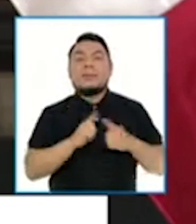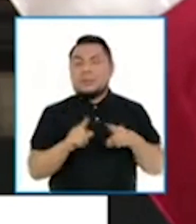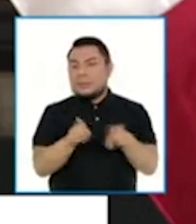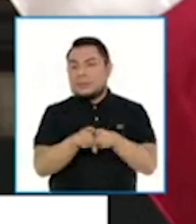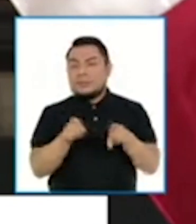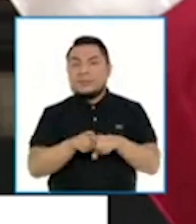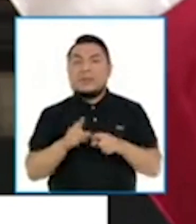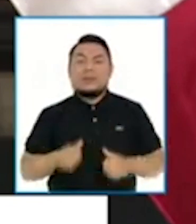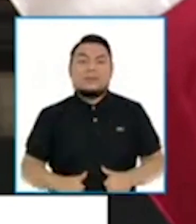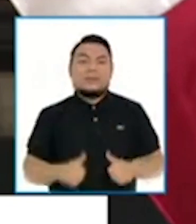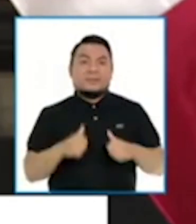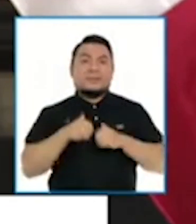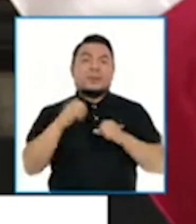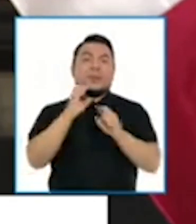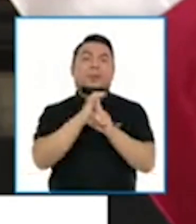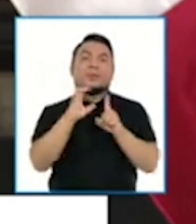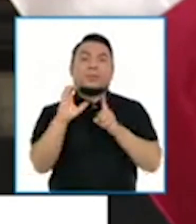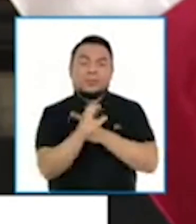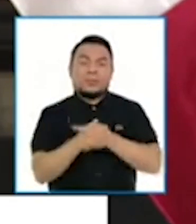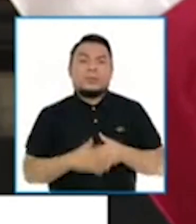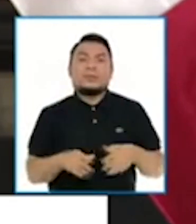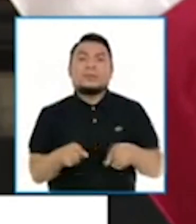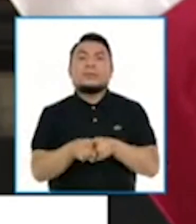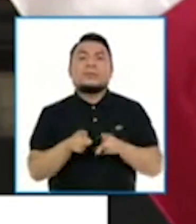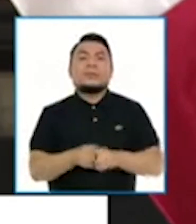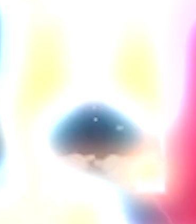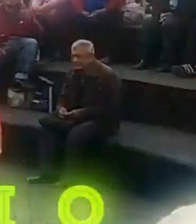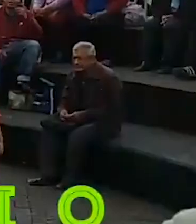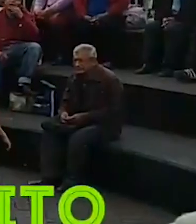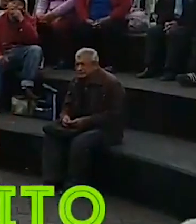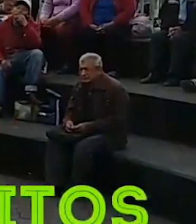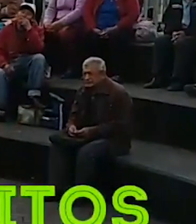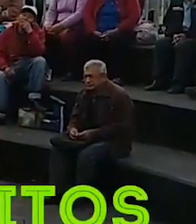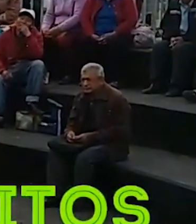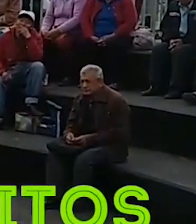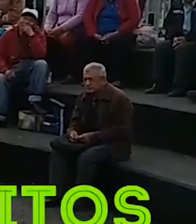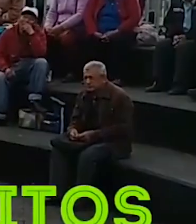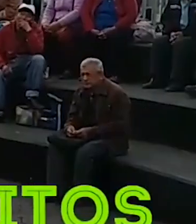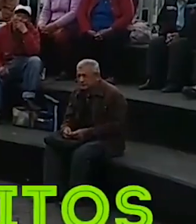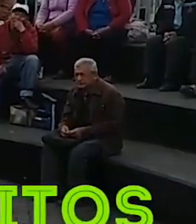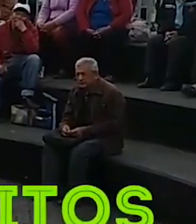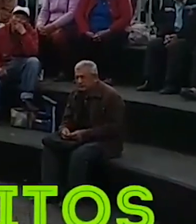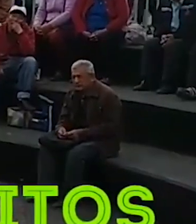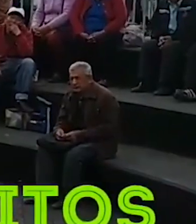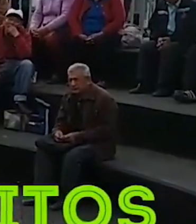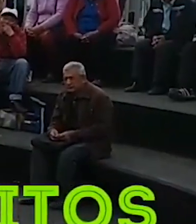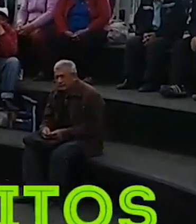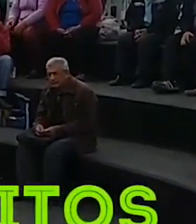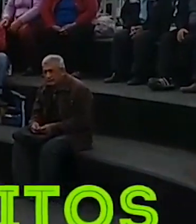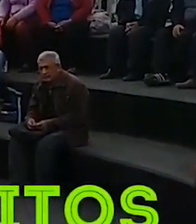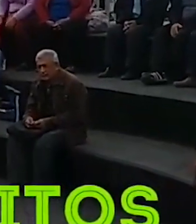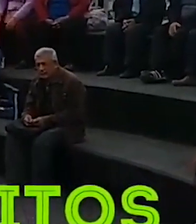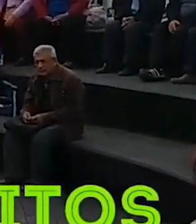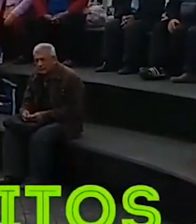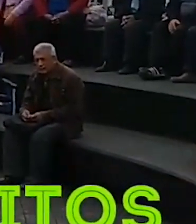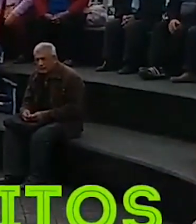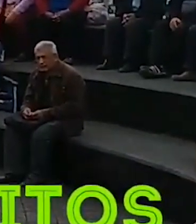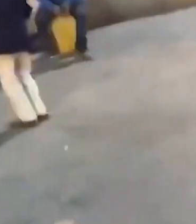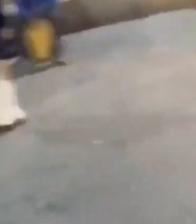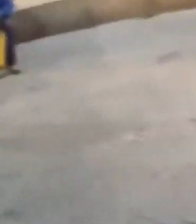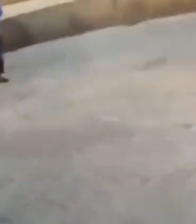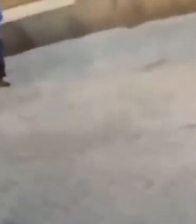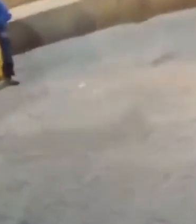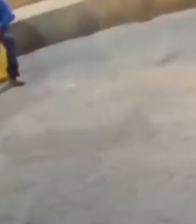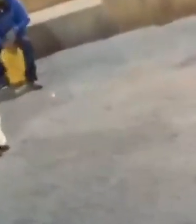a la vida cultural, a la vida social. Lo que más se están promoviendo son los encuentros en espacios